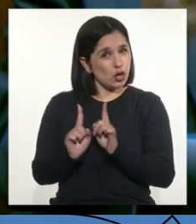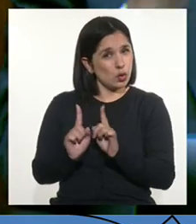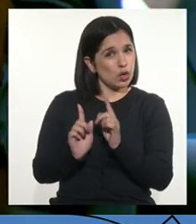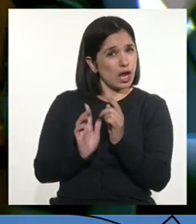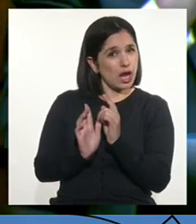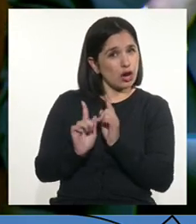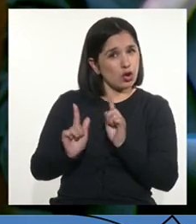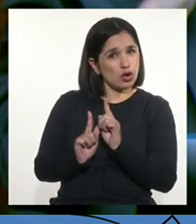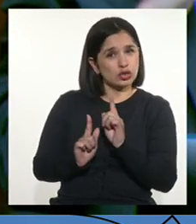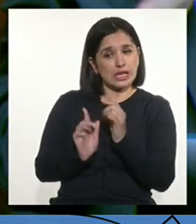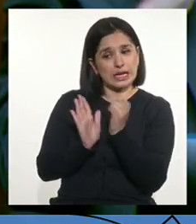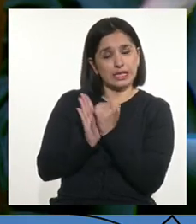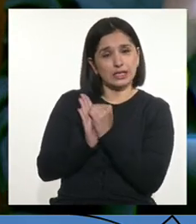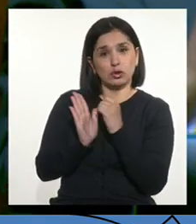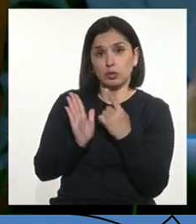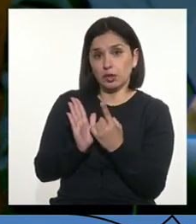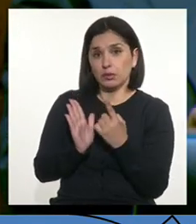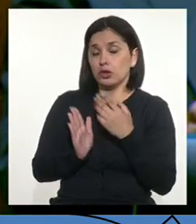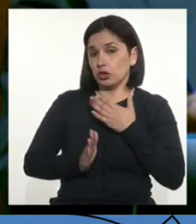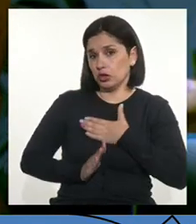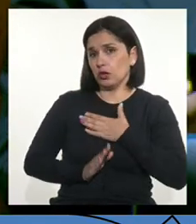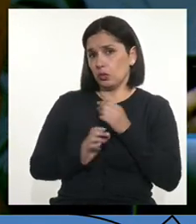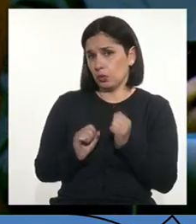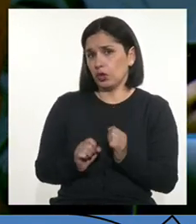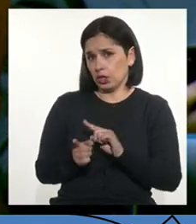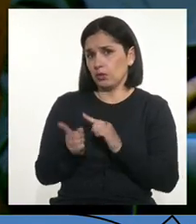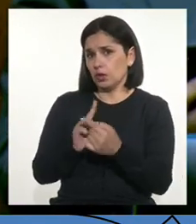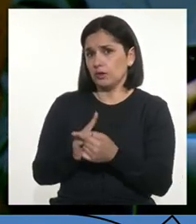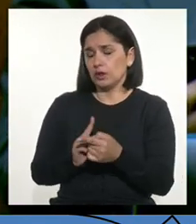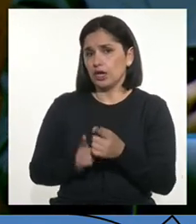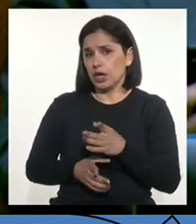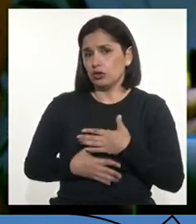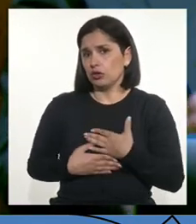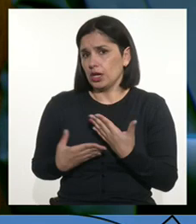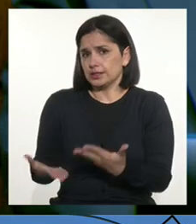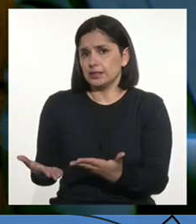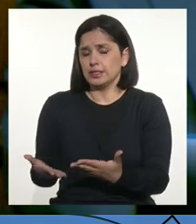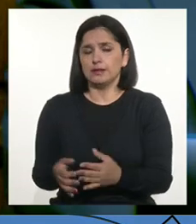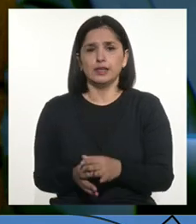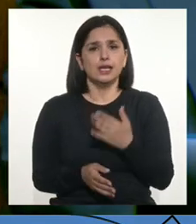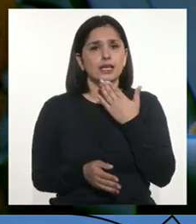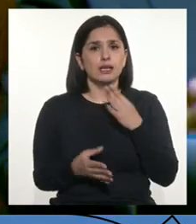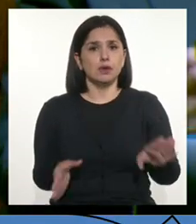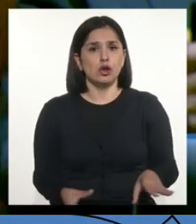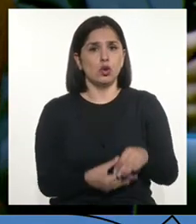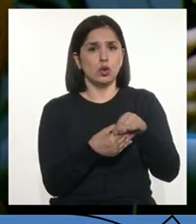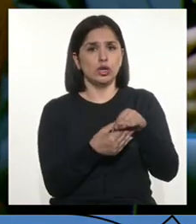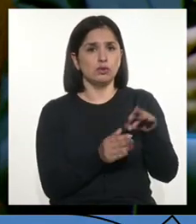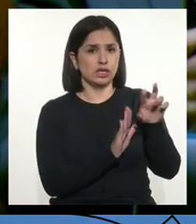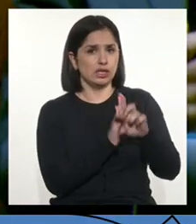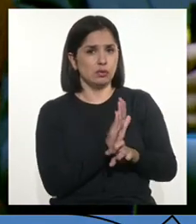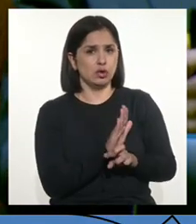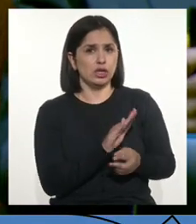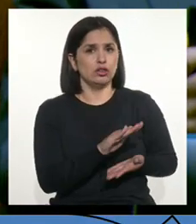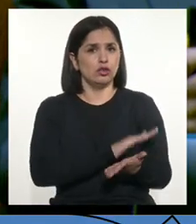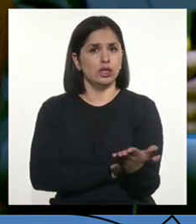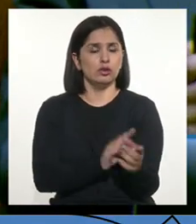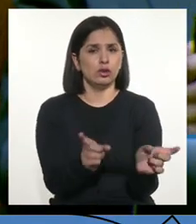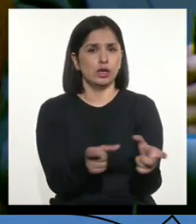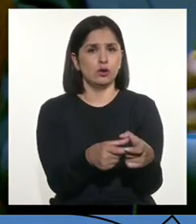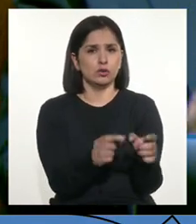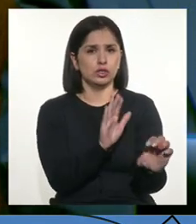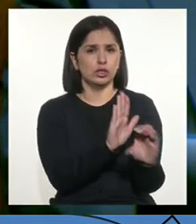artículo primero que yo estaría dispuesto también a modificar y los juntamos con este proyecto que está en la comisión de